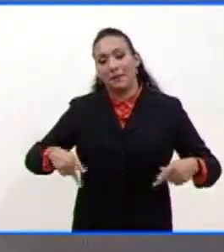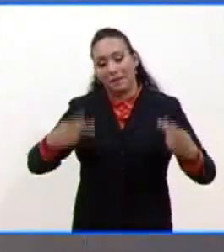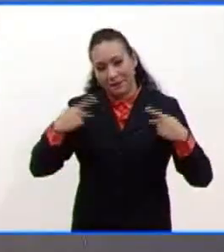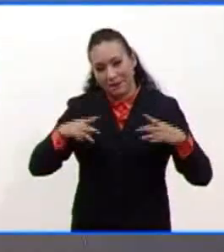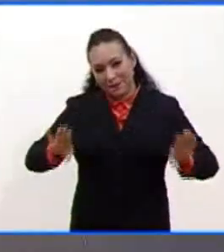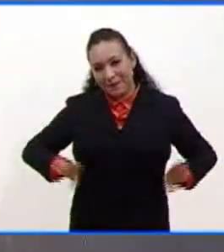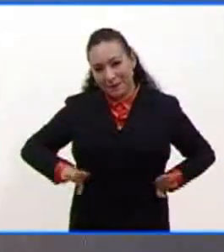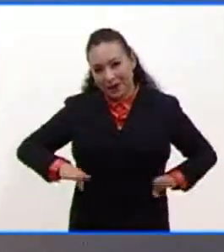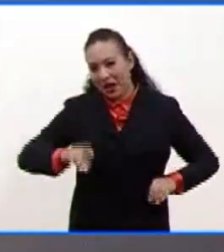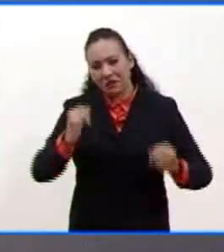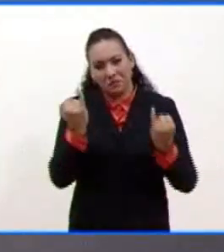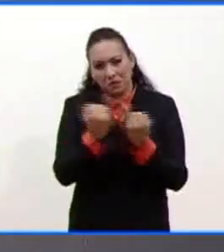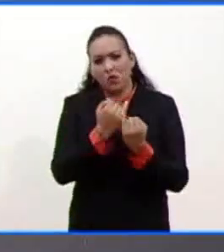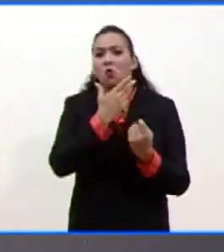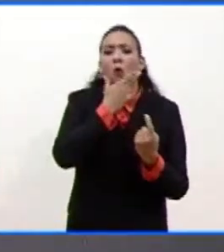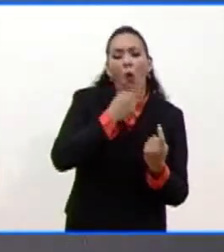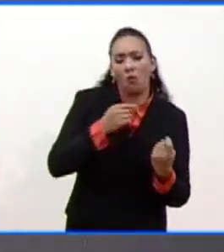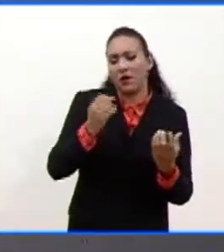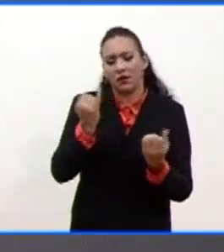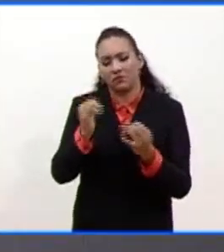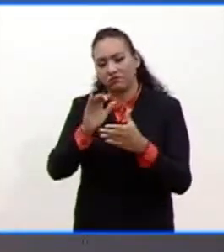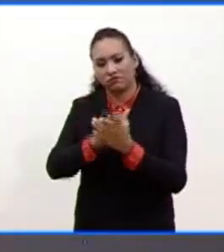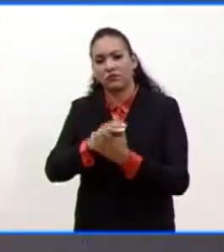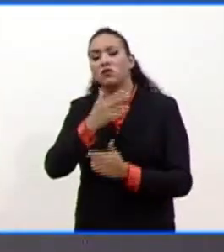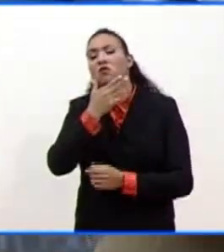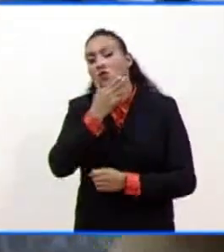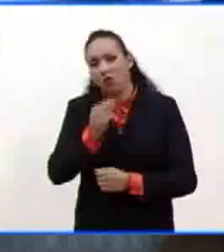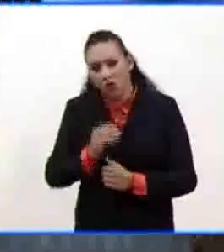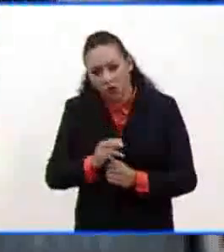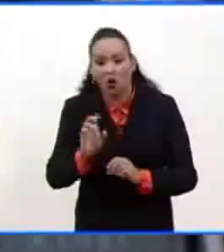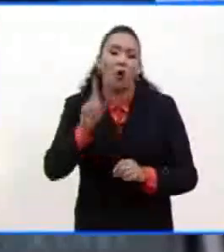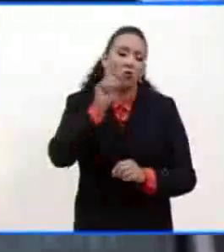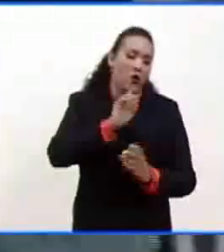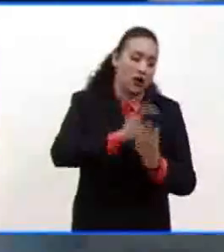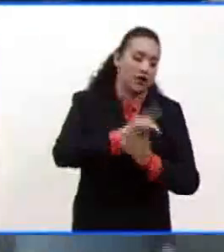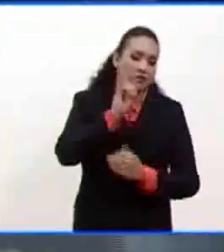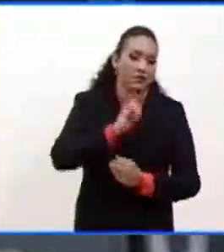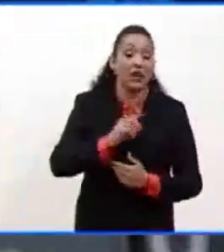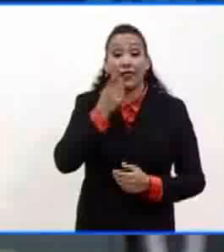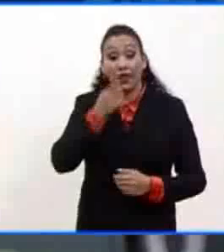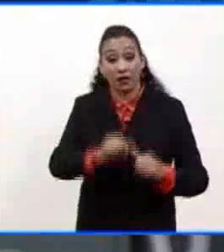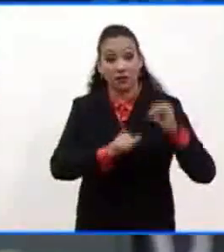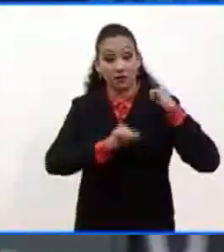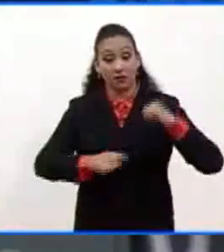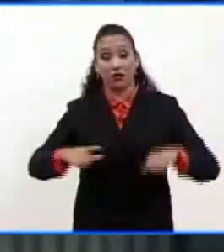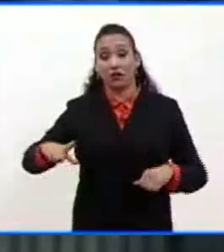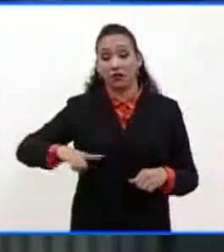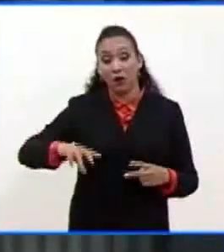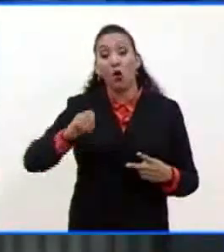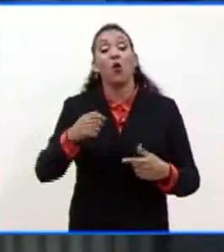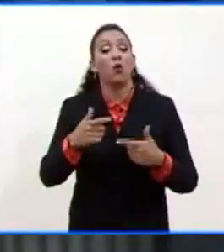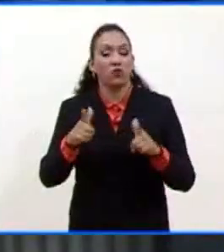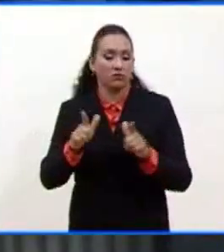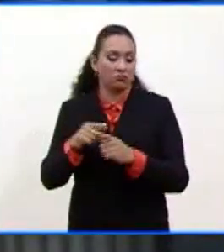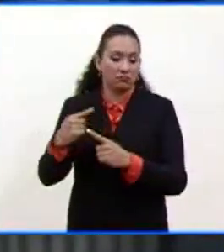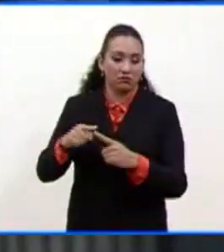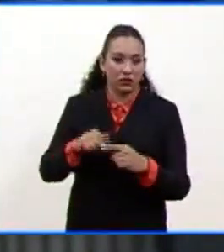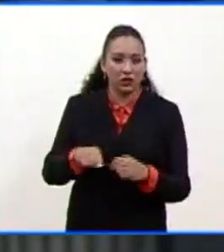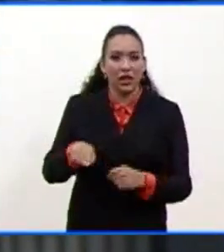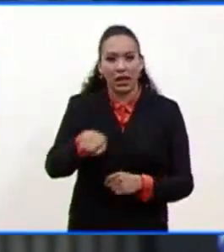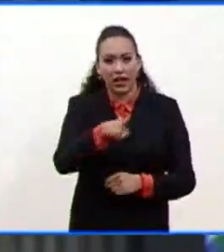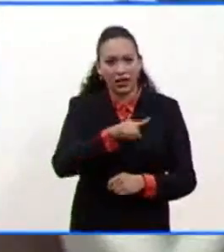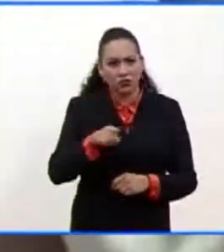La sala argumentó que ninguna norma, decisión o práctica por parte de autoridades estatales o particulares